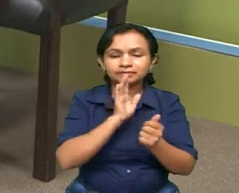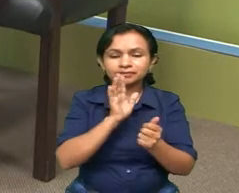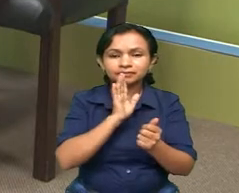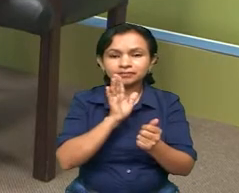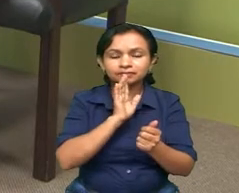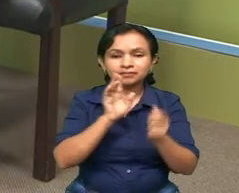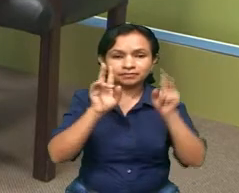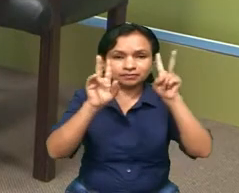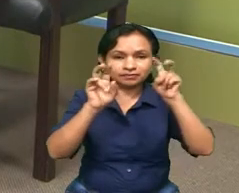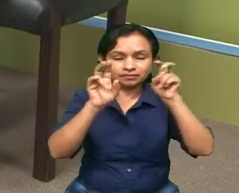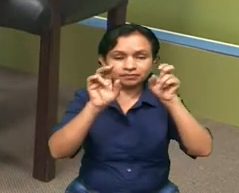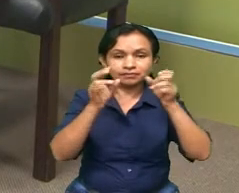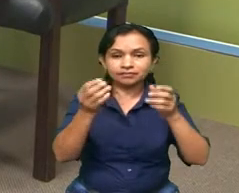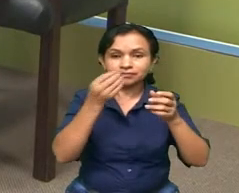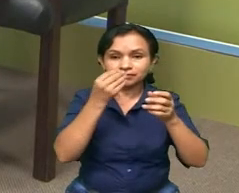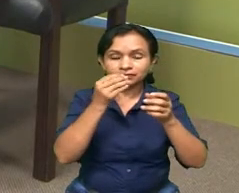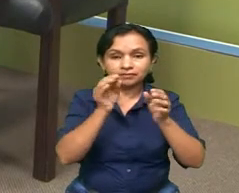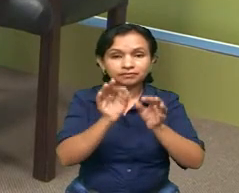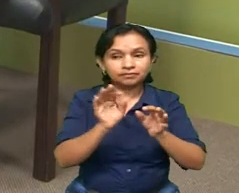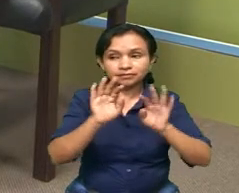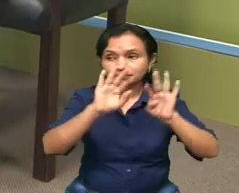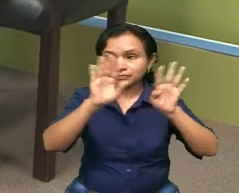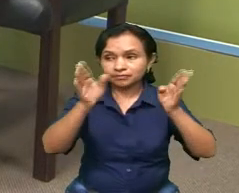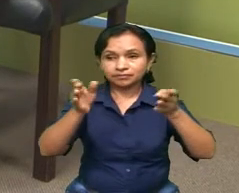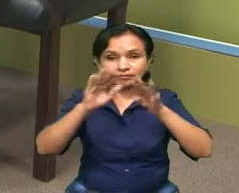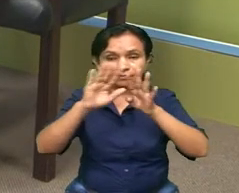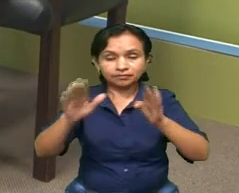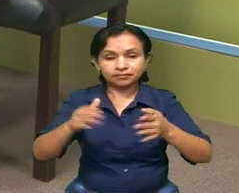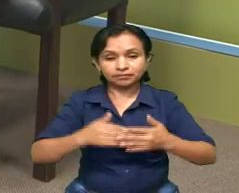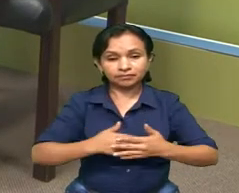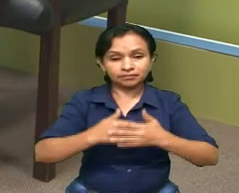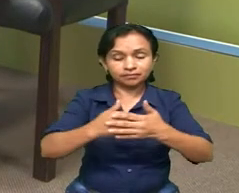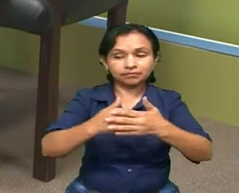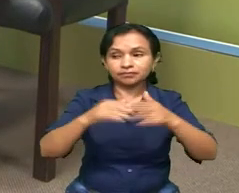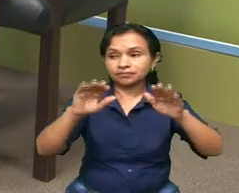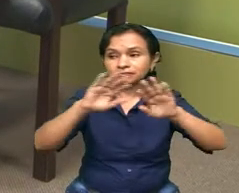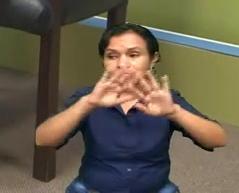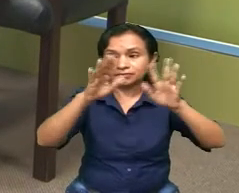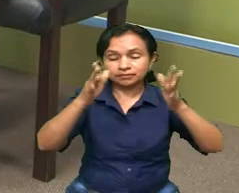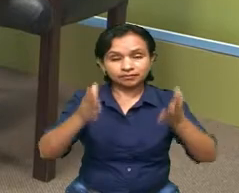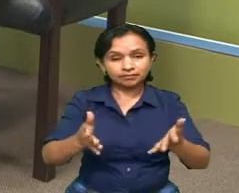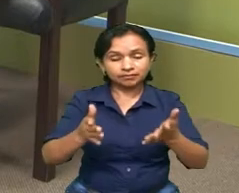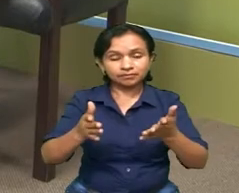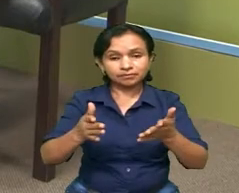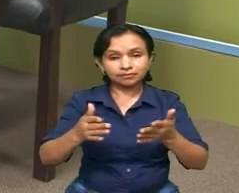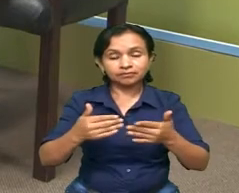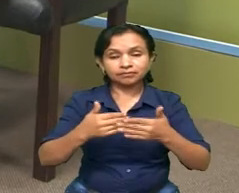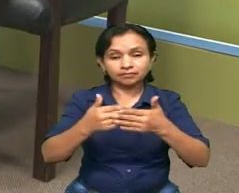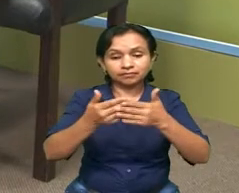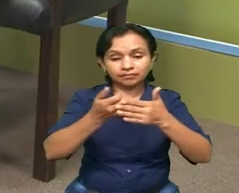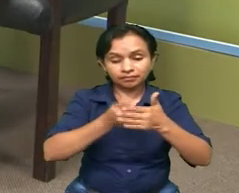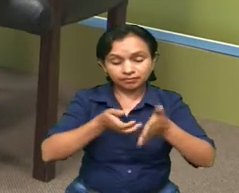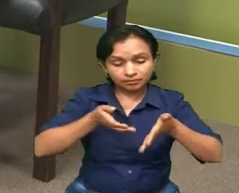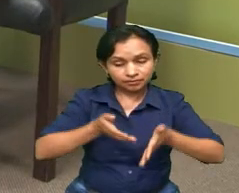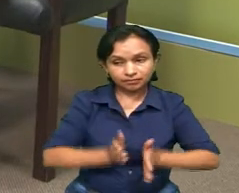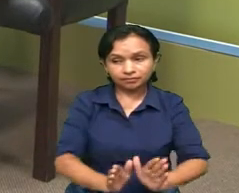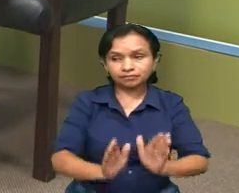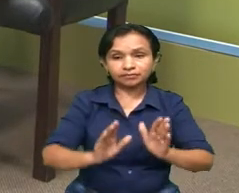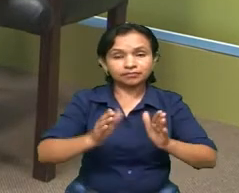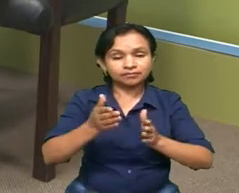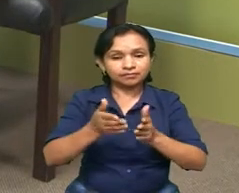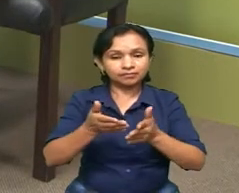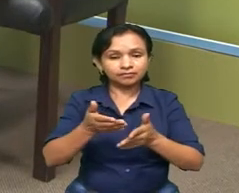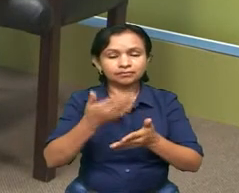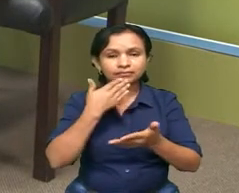sobre la alimentación de la mujer embarazada y la mujer en la etapa del puerperio. Muchas